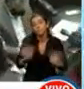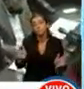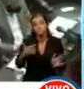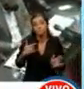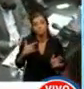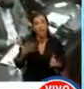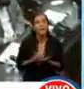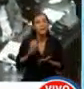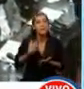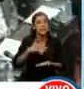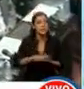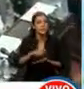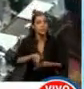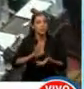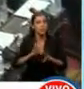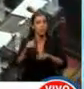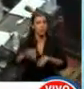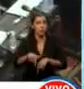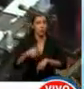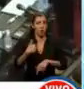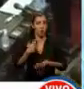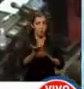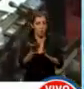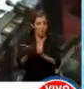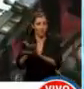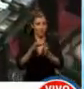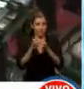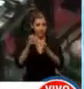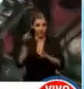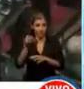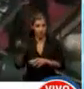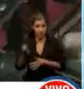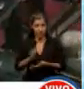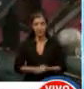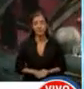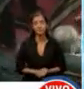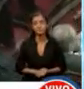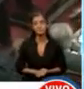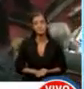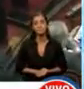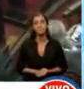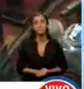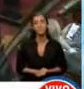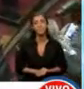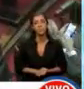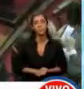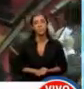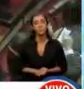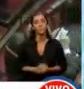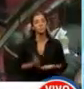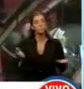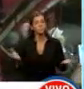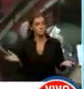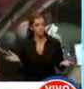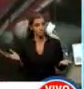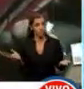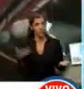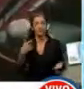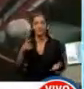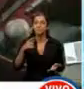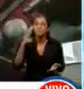que es muy menor al lado de lo que voy a decir ahora. Miren, un día